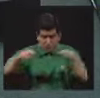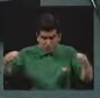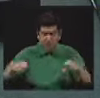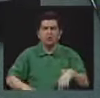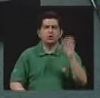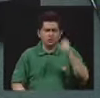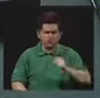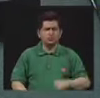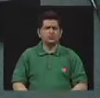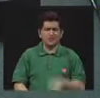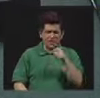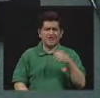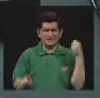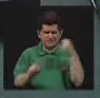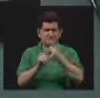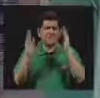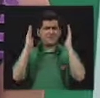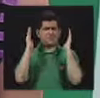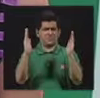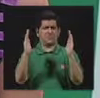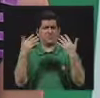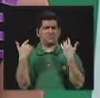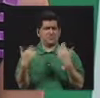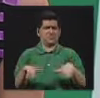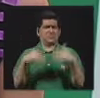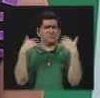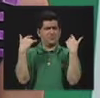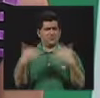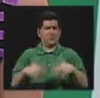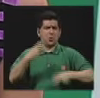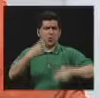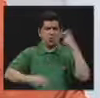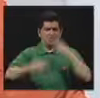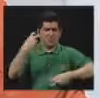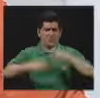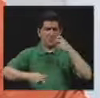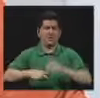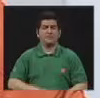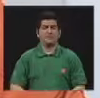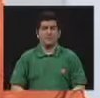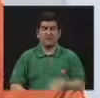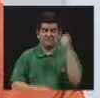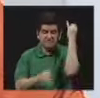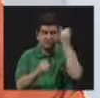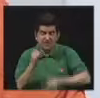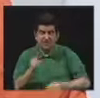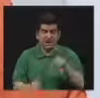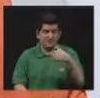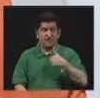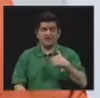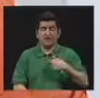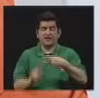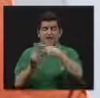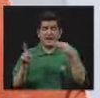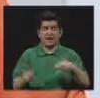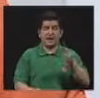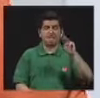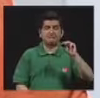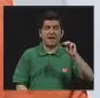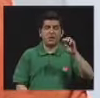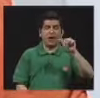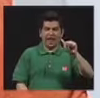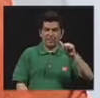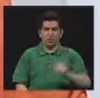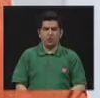impactos. ¿Son Así medidos es, por esos inmensos, certificados o no? Inmensos. Se generan problemas inmensos que al fin de cuentas, ahí